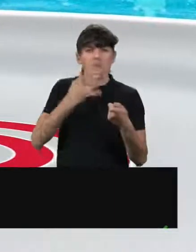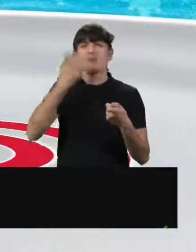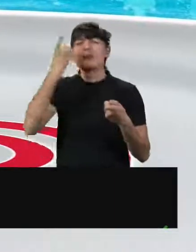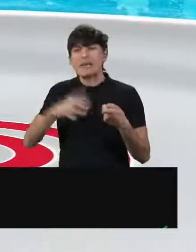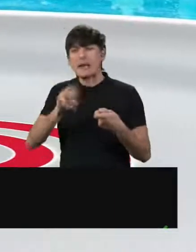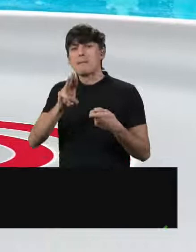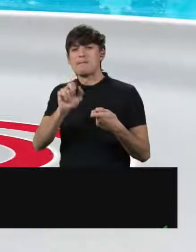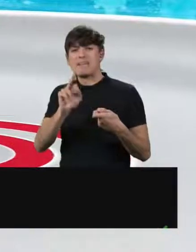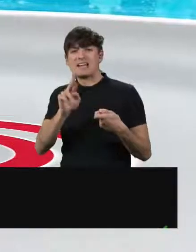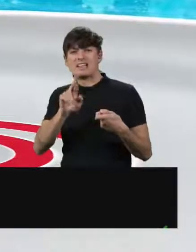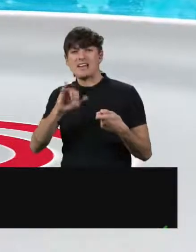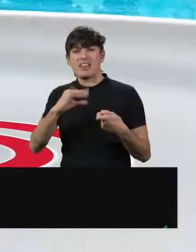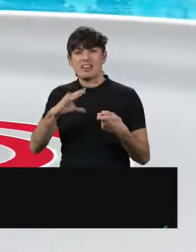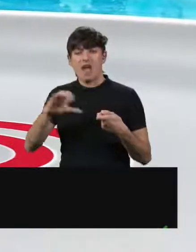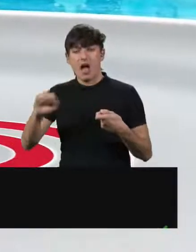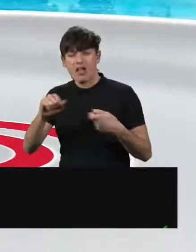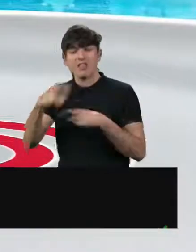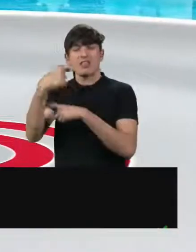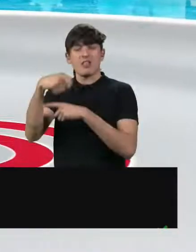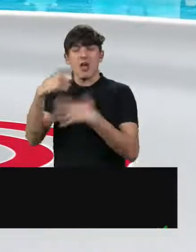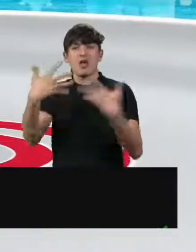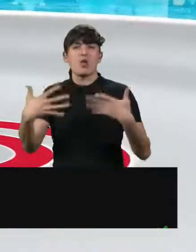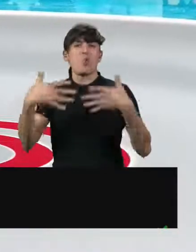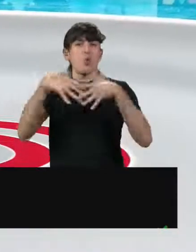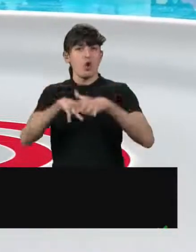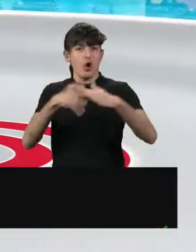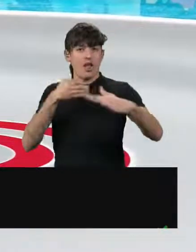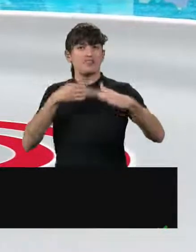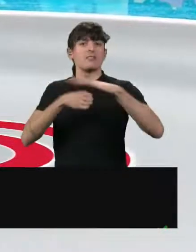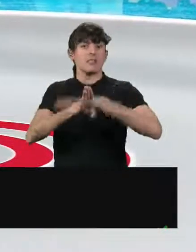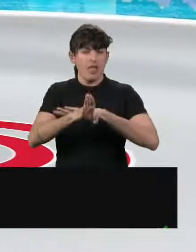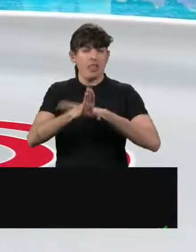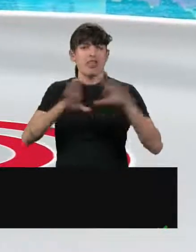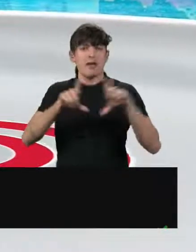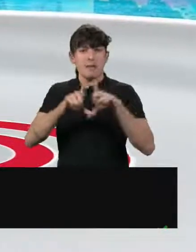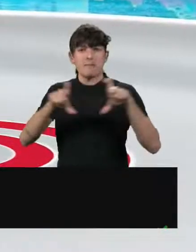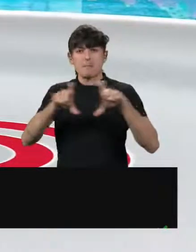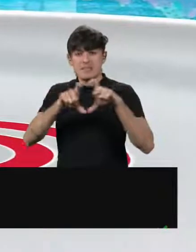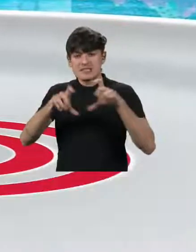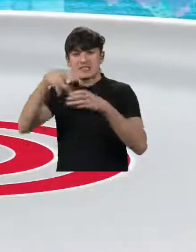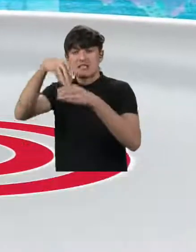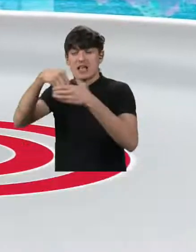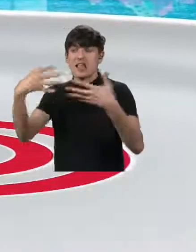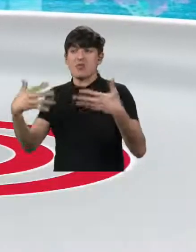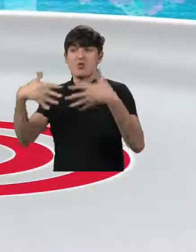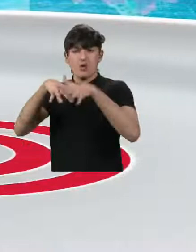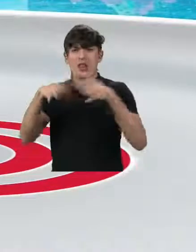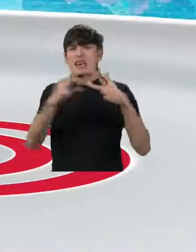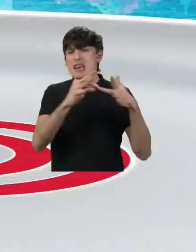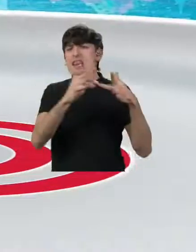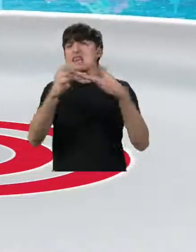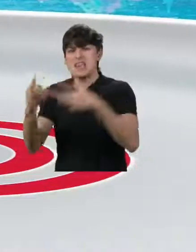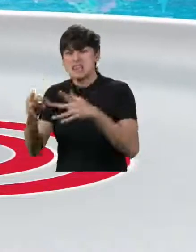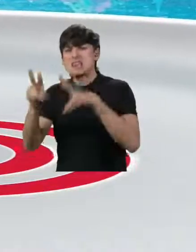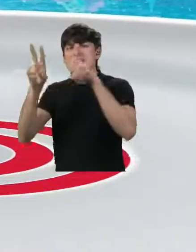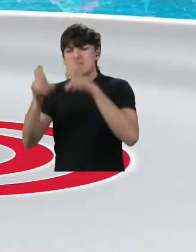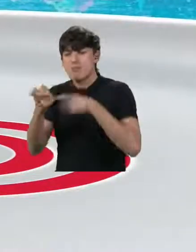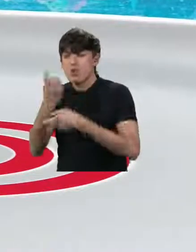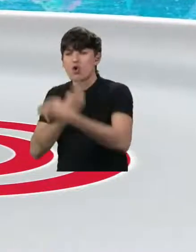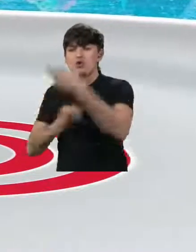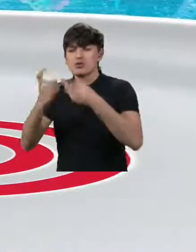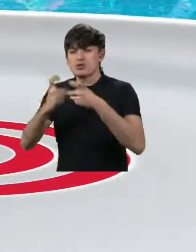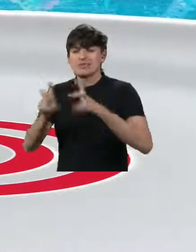actualmente ocupa el cargo de directora de Ilunion Accesibilidad, empresa del grupo Ilunion, líder en materia de consultoría en